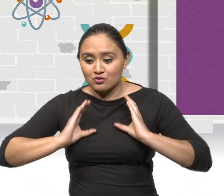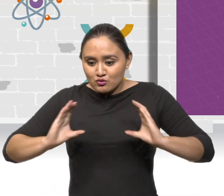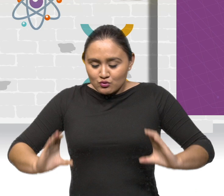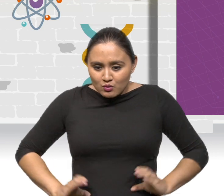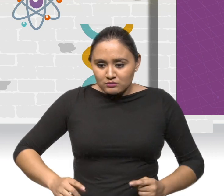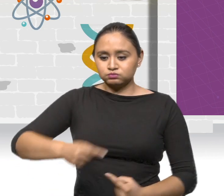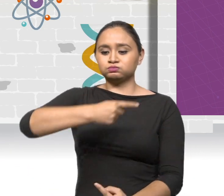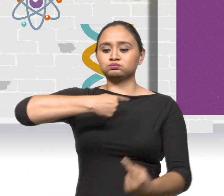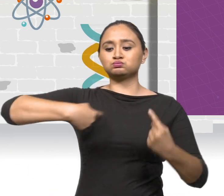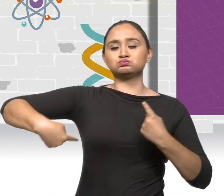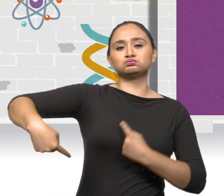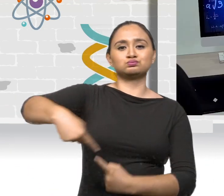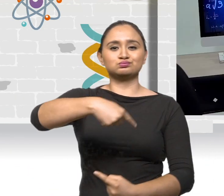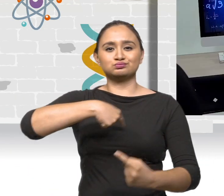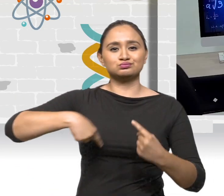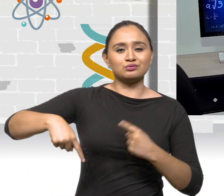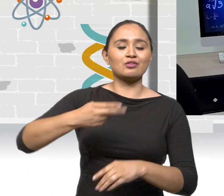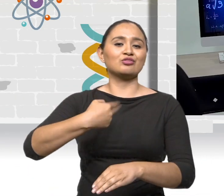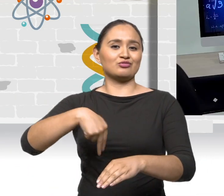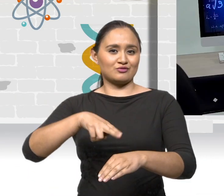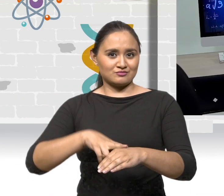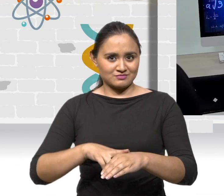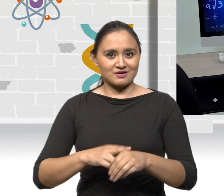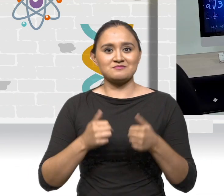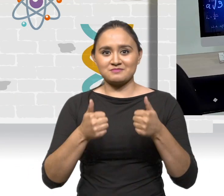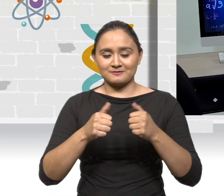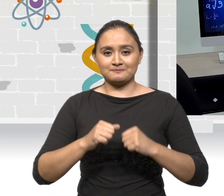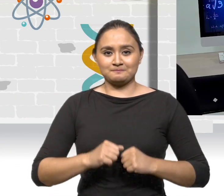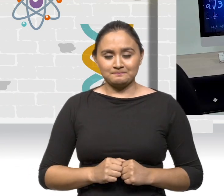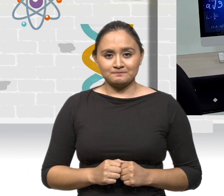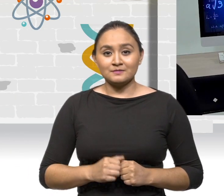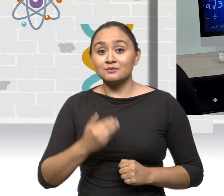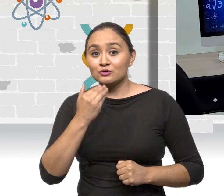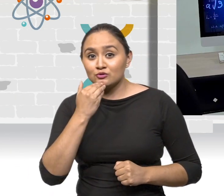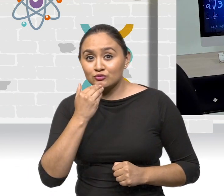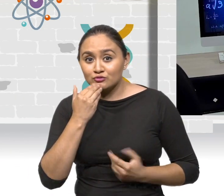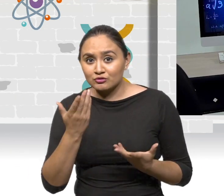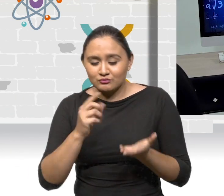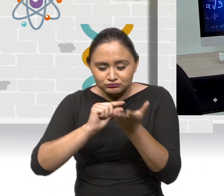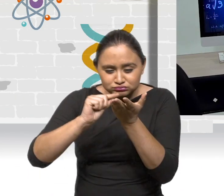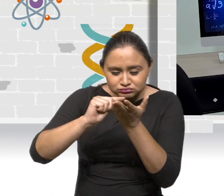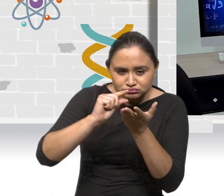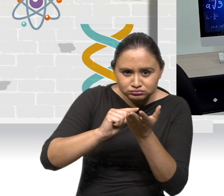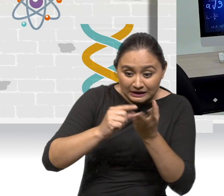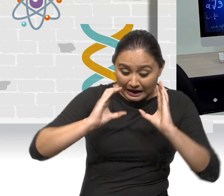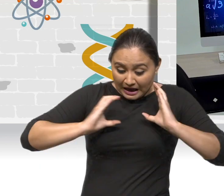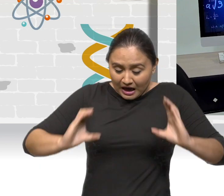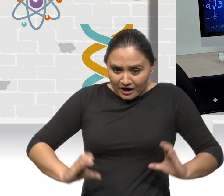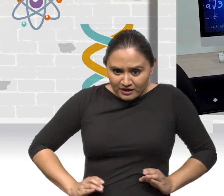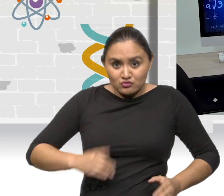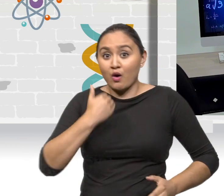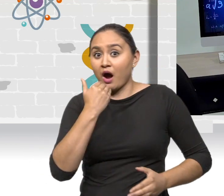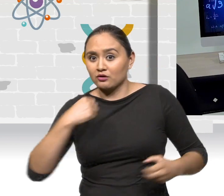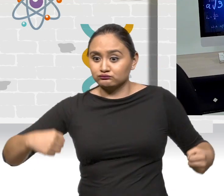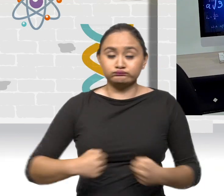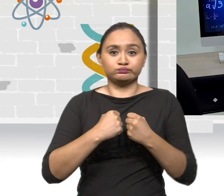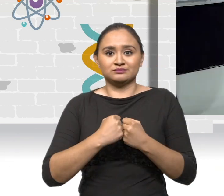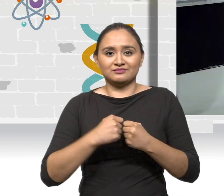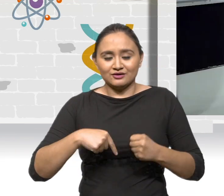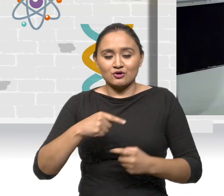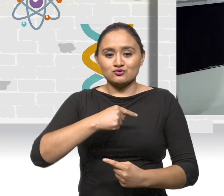varias funciones del organismo. Las enzimas son de naturaleza proteica y se encargan de catalizar las reacciones que ocurren en los